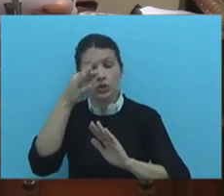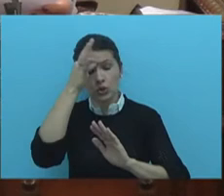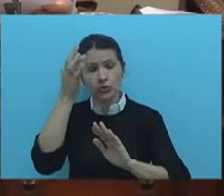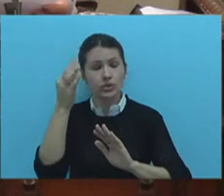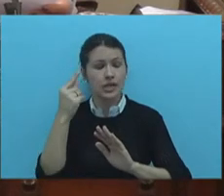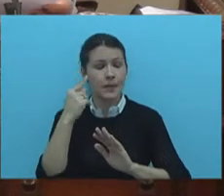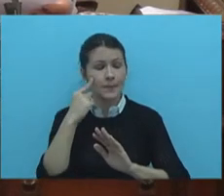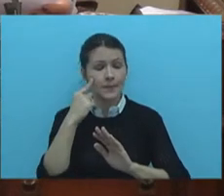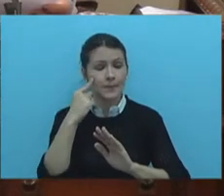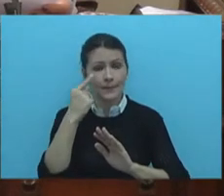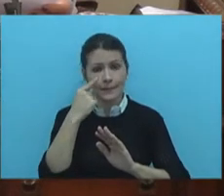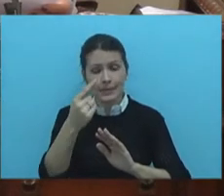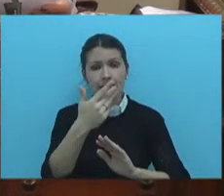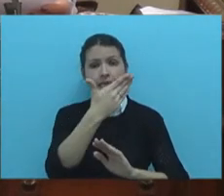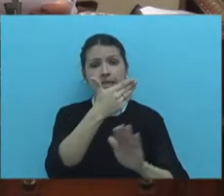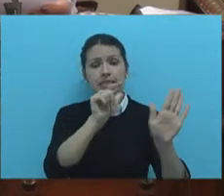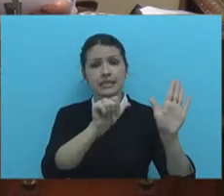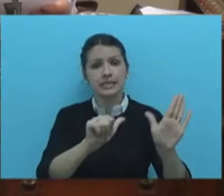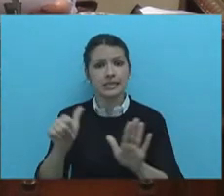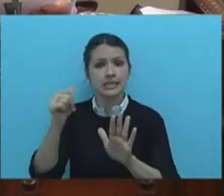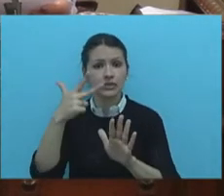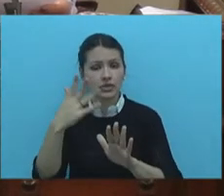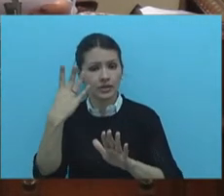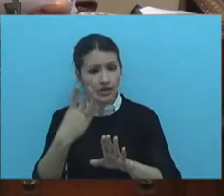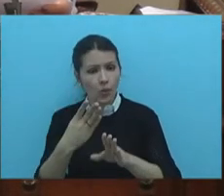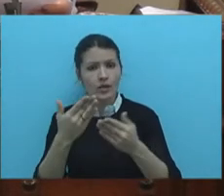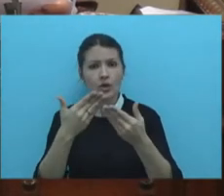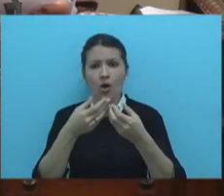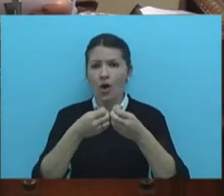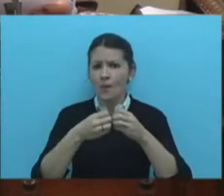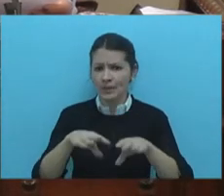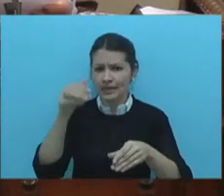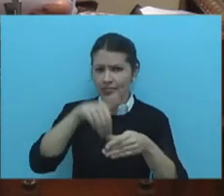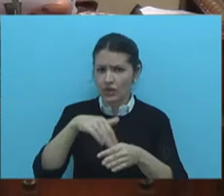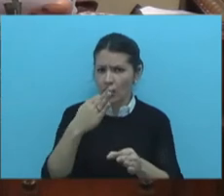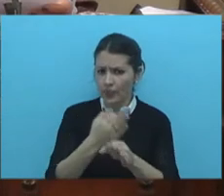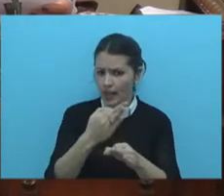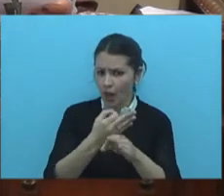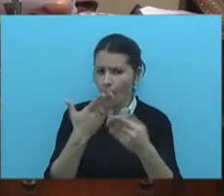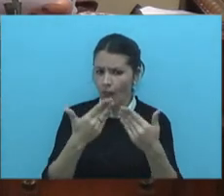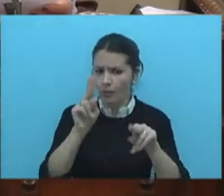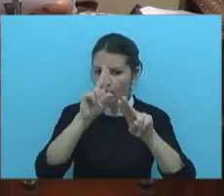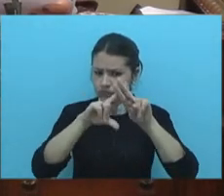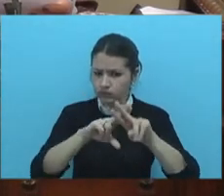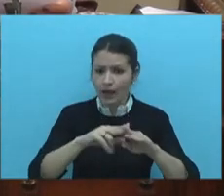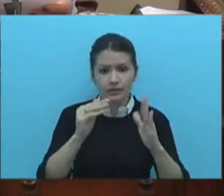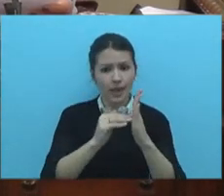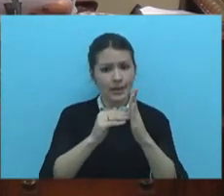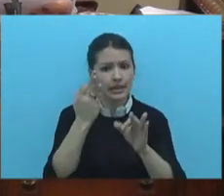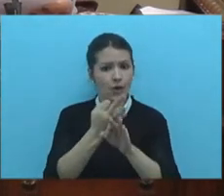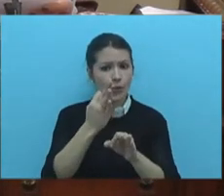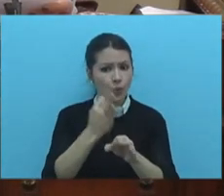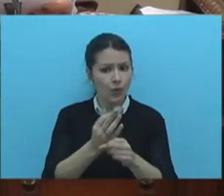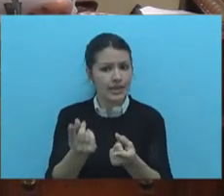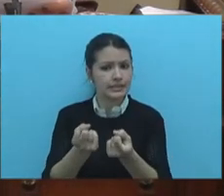realizado en el local escolar en los primeros meses del inicio del ciclo lectivo en los establecimientos que lo soliciten para